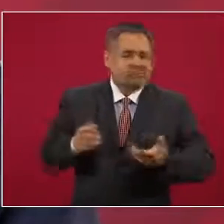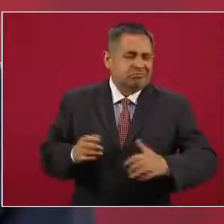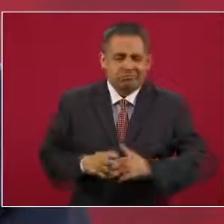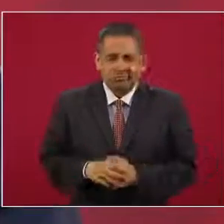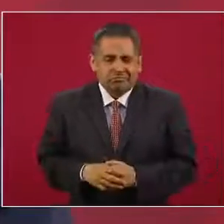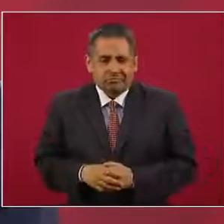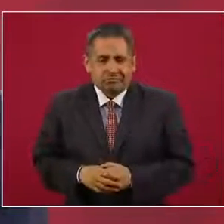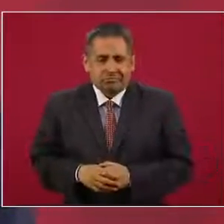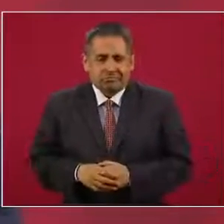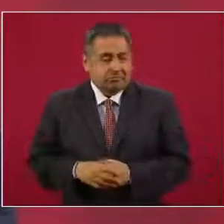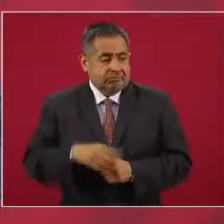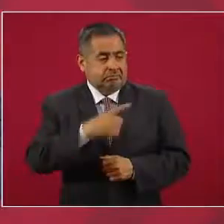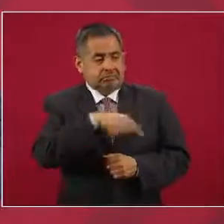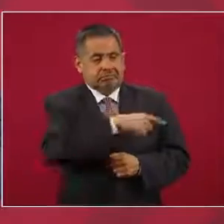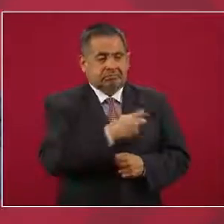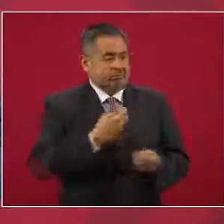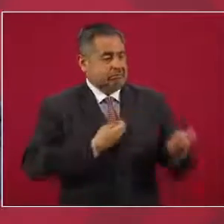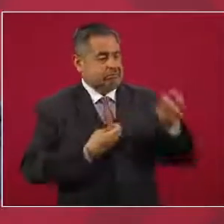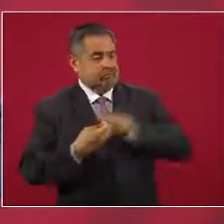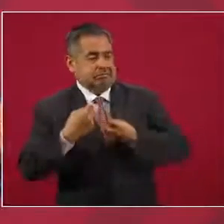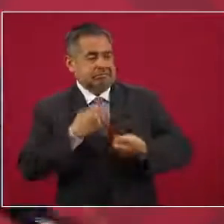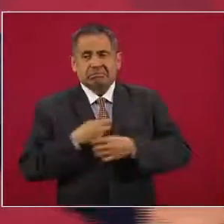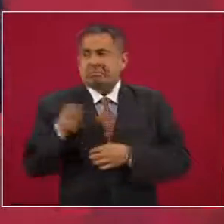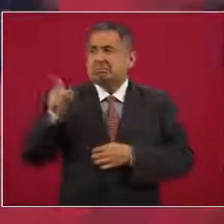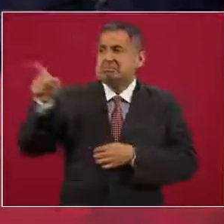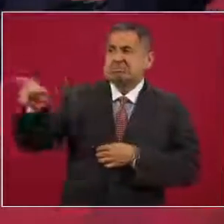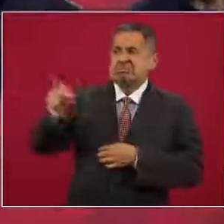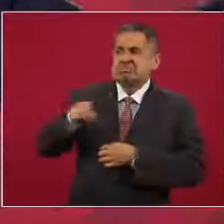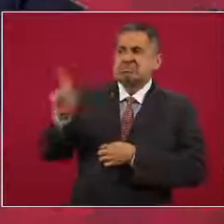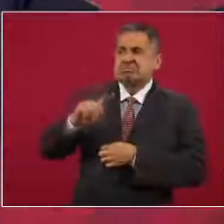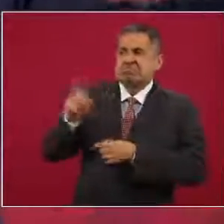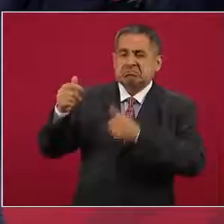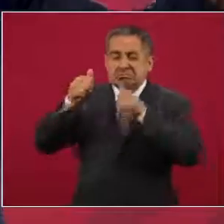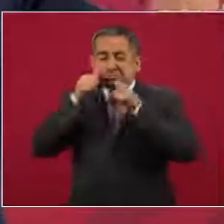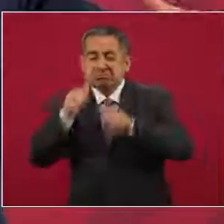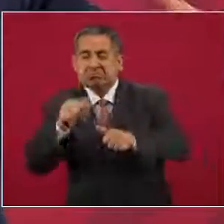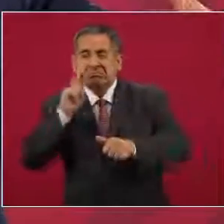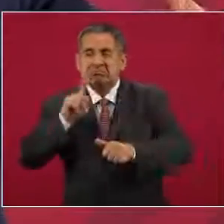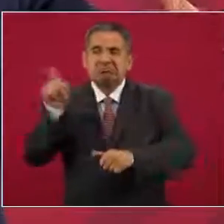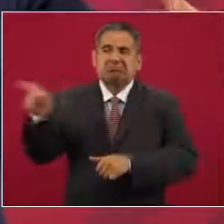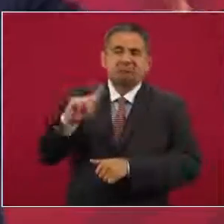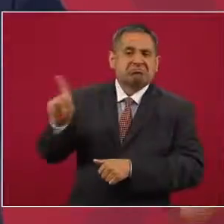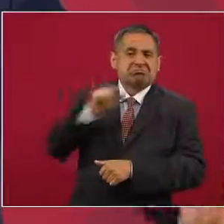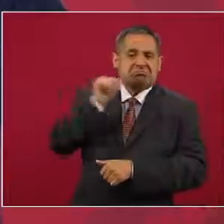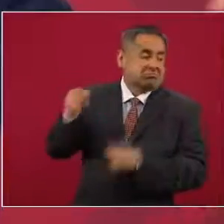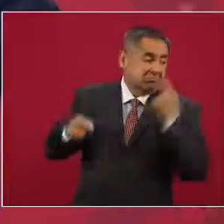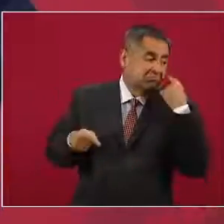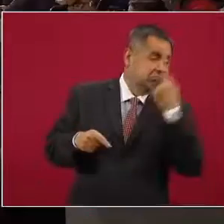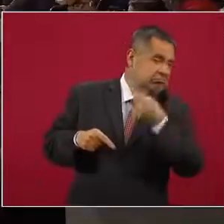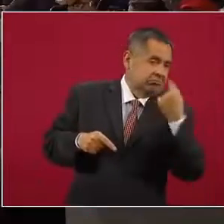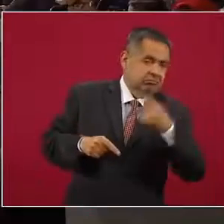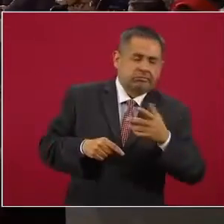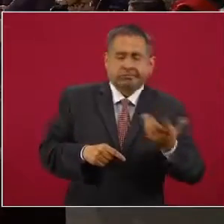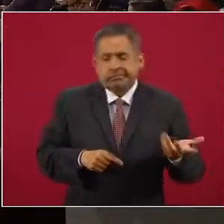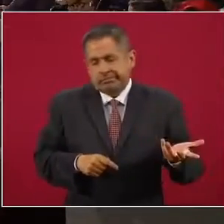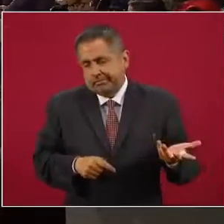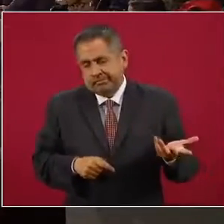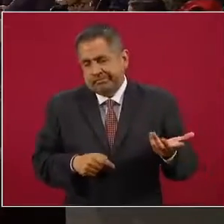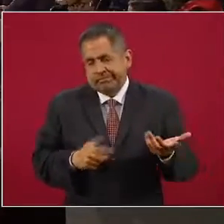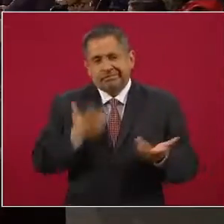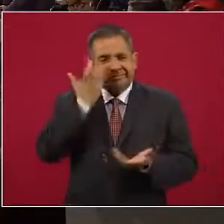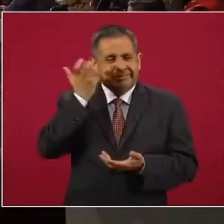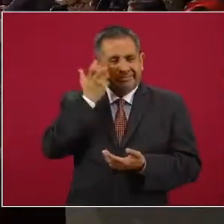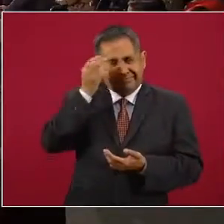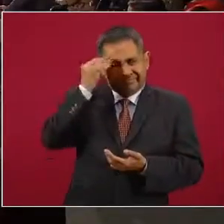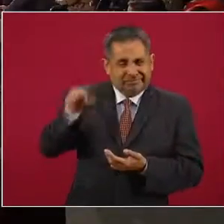nos crearon esa imagen con los medios de comunicación. Recuerdo